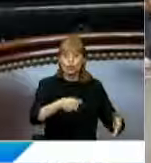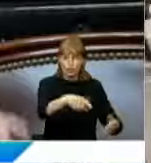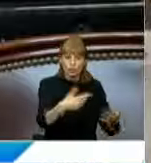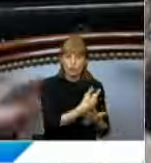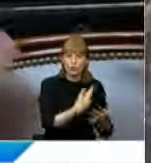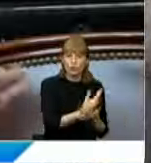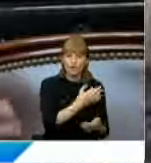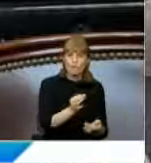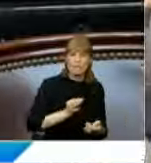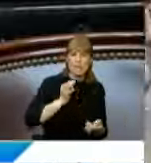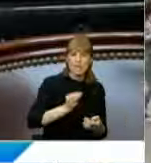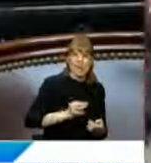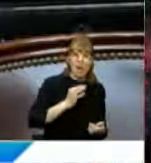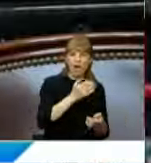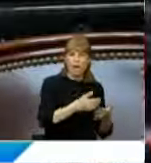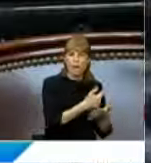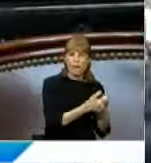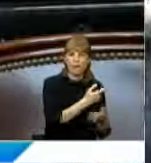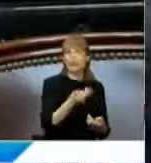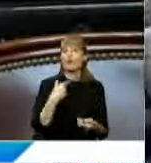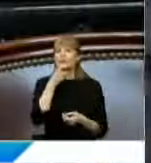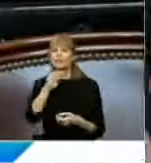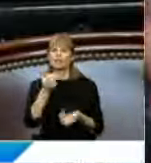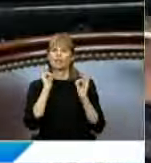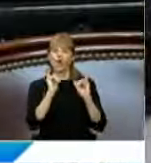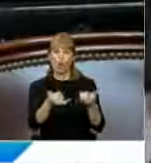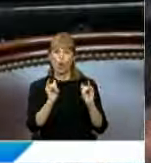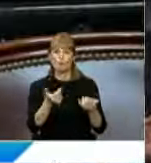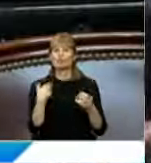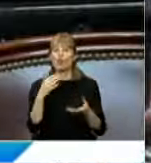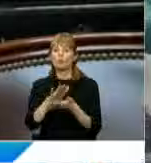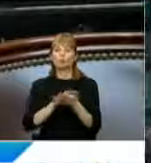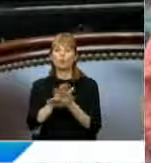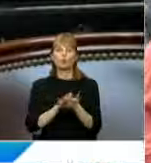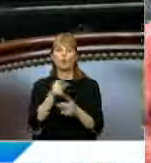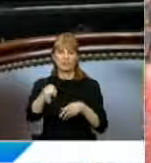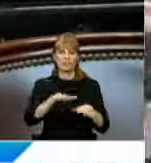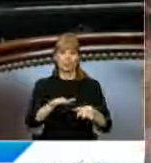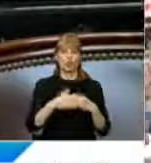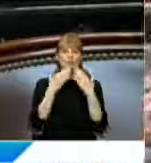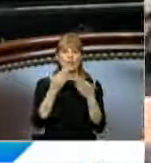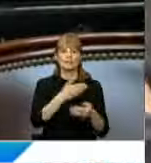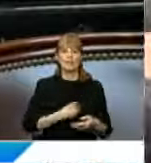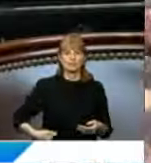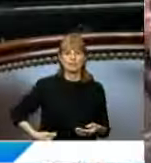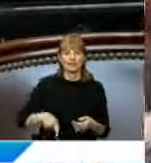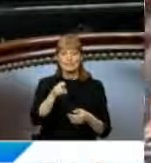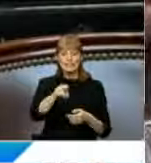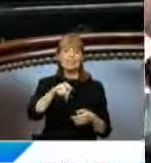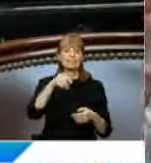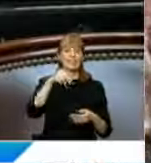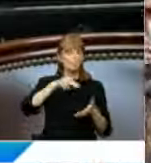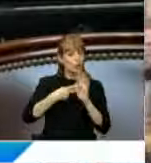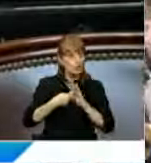vida? ¿Qué respuesta le vamos a dar a los jóvenes? ¿Y cómo vamos a salir de esta situación? Gracias, señora presidenta. Por este motivo,